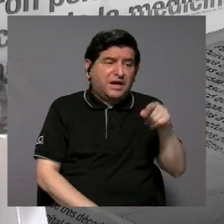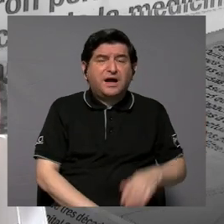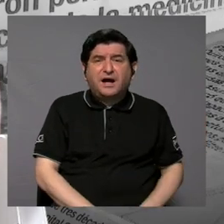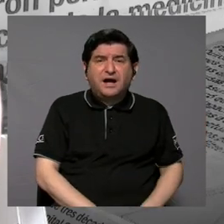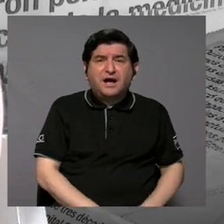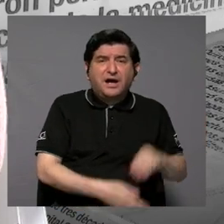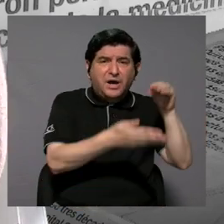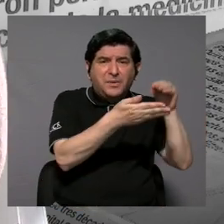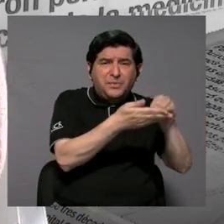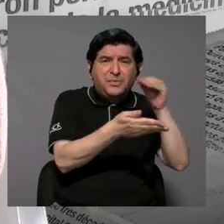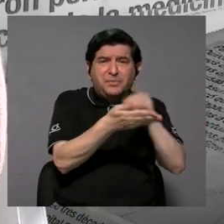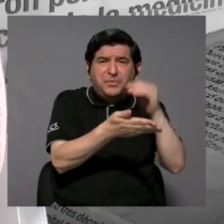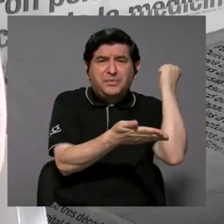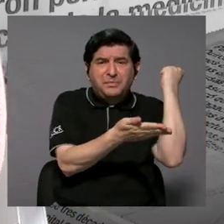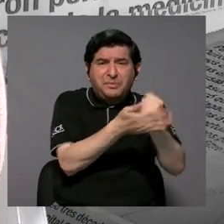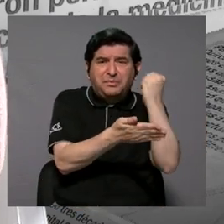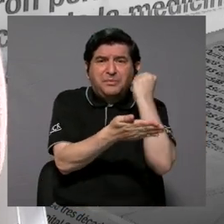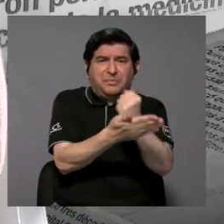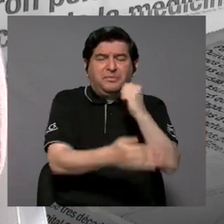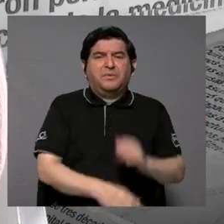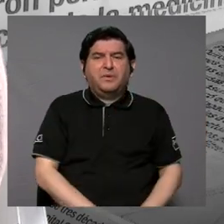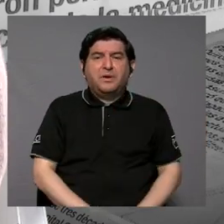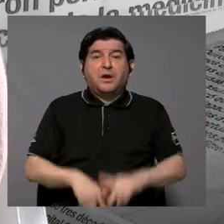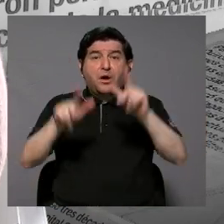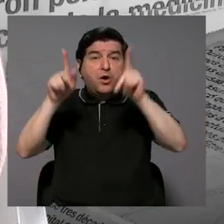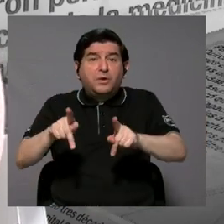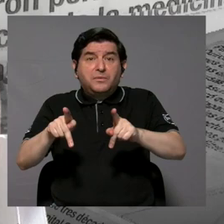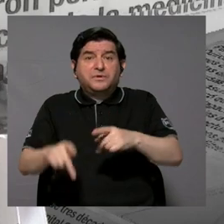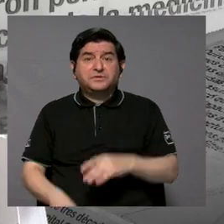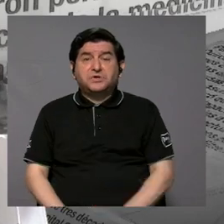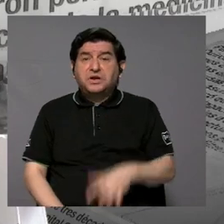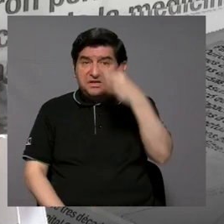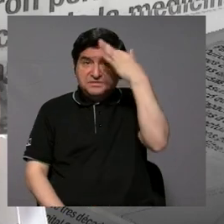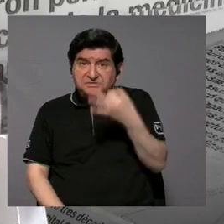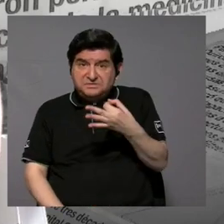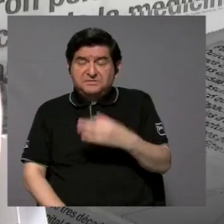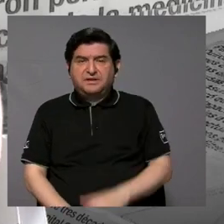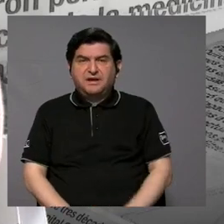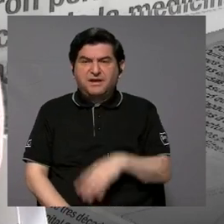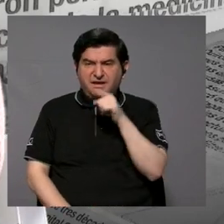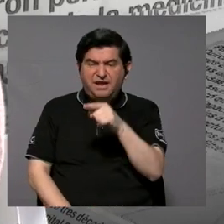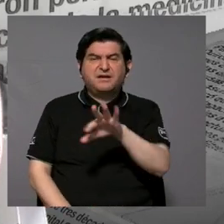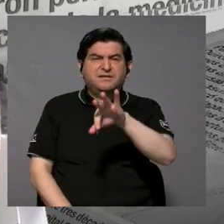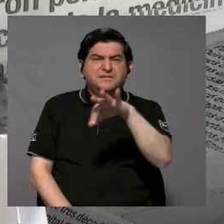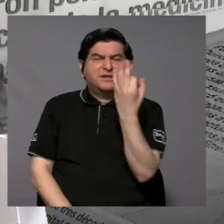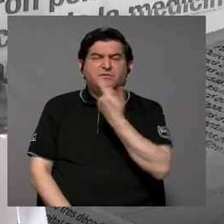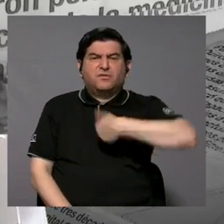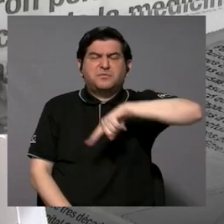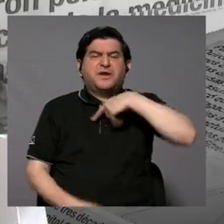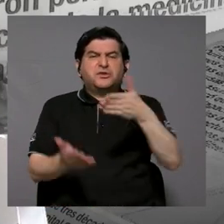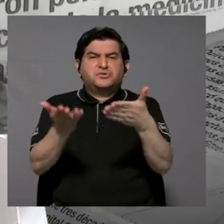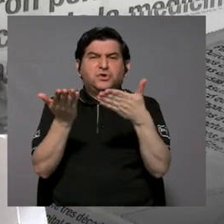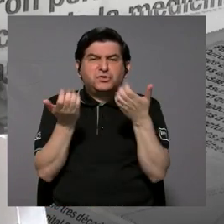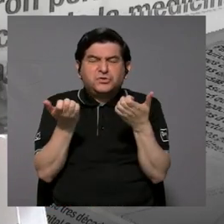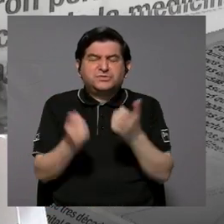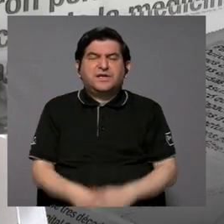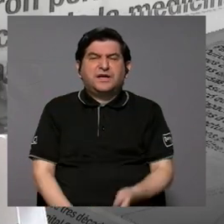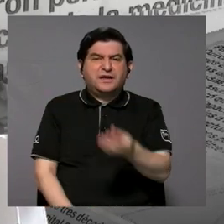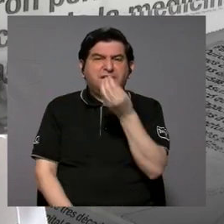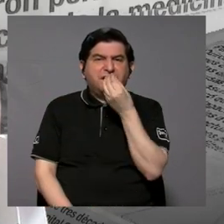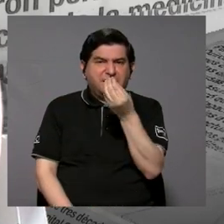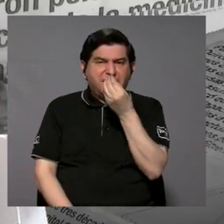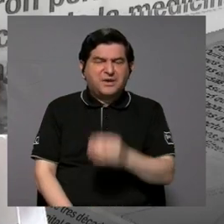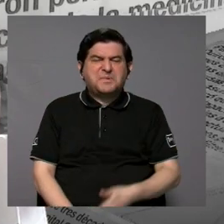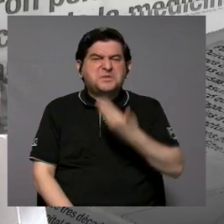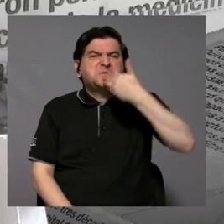sellos, pero también habrá alguna gente que considera, piensan que esto es una forma que nosotros queremos poner que los alimentos son